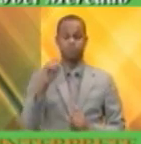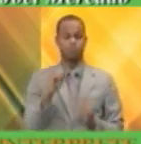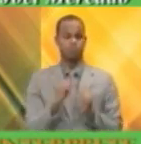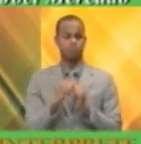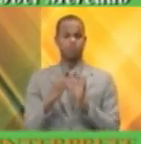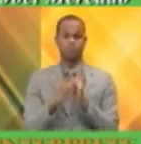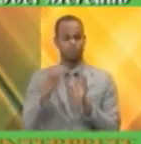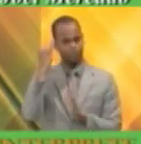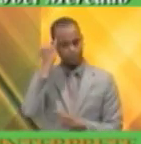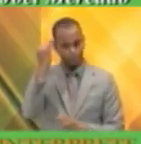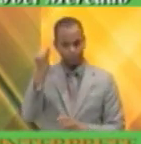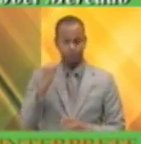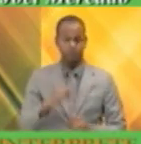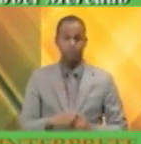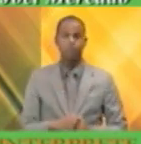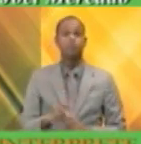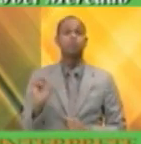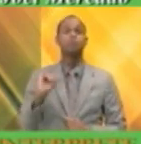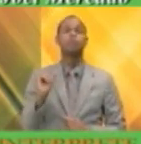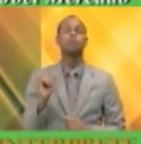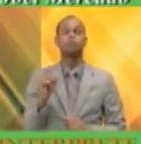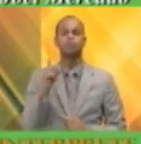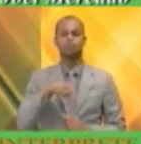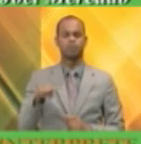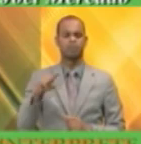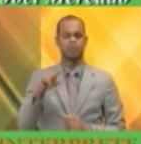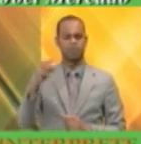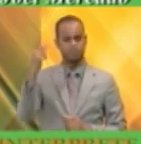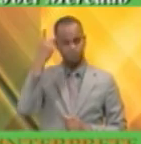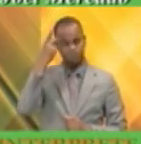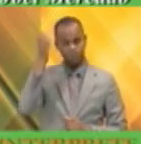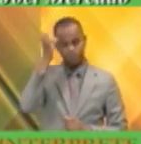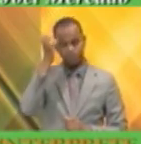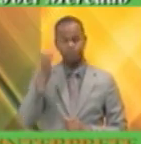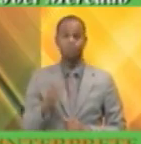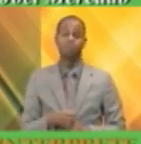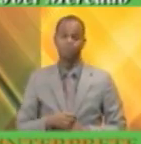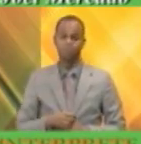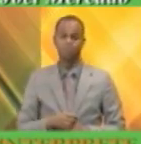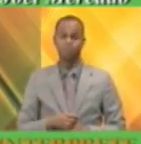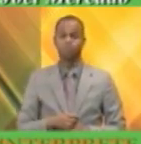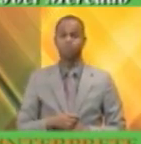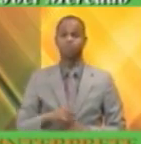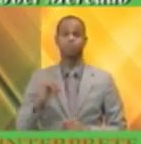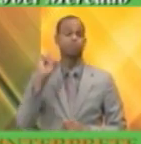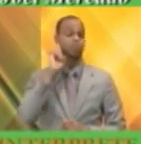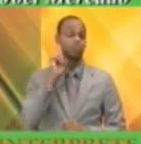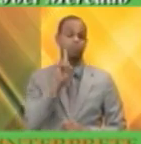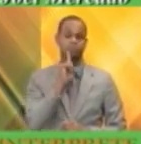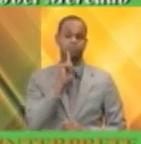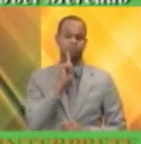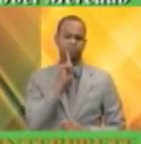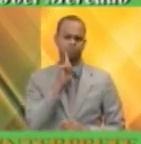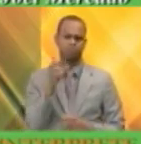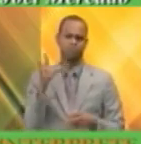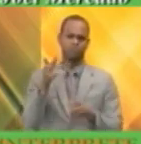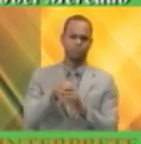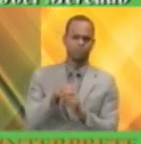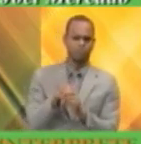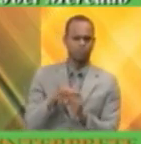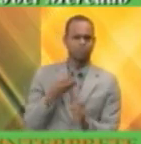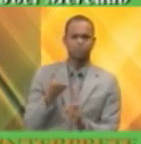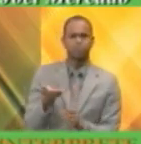intelectual y atletas con parálisis cerebral. Los sordos no entran en la